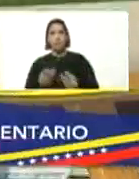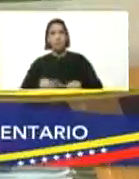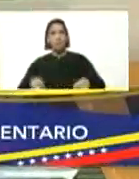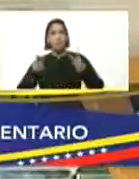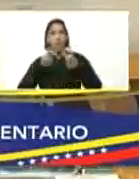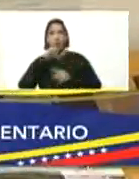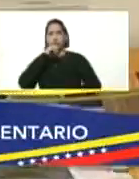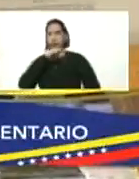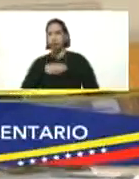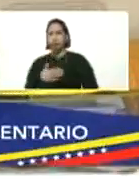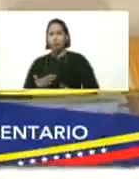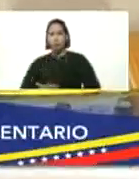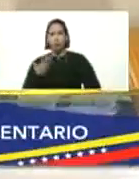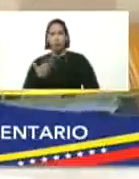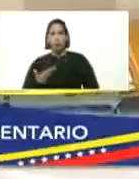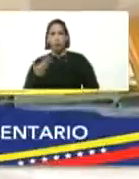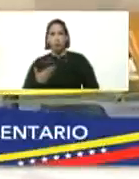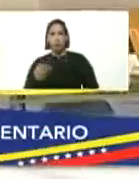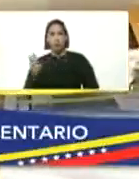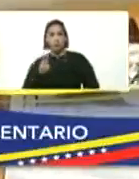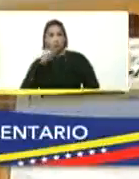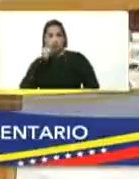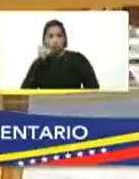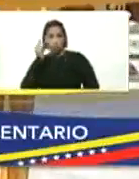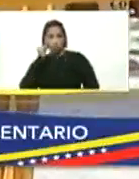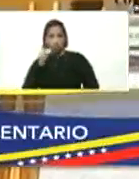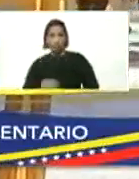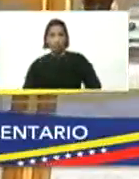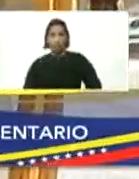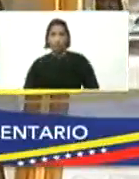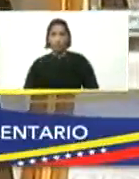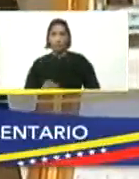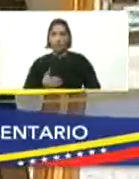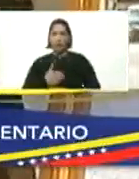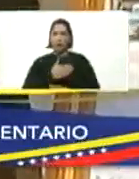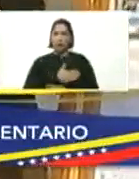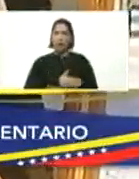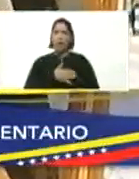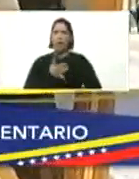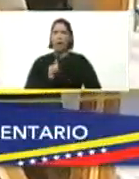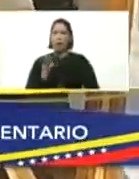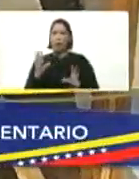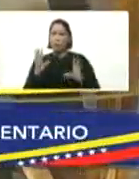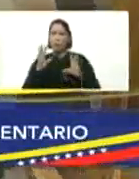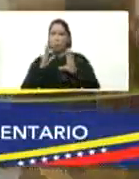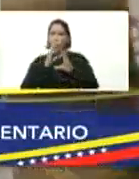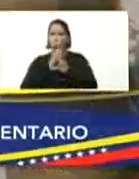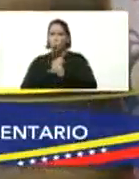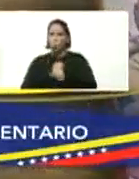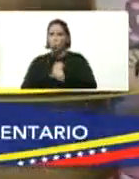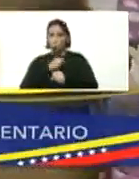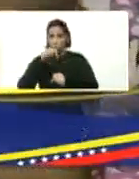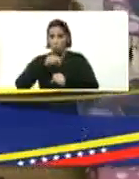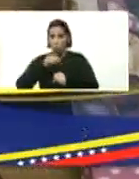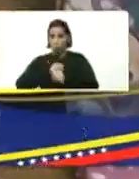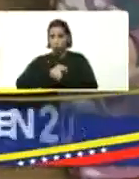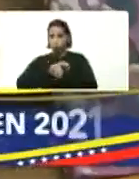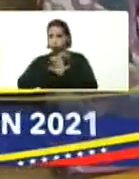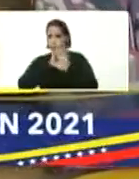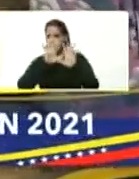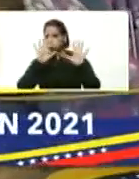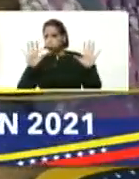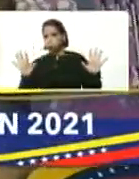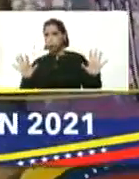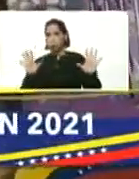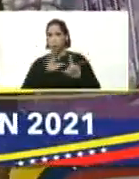histórico inconmensurable para las venezolanas y venezolanos. Y lo que antes estuvo en la oscuridad, hoy se ha iluminado con la cultura, con los